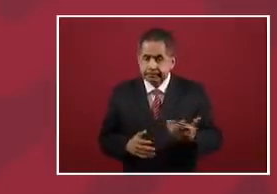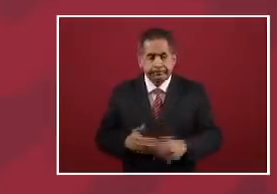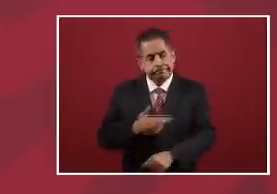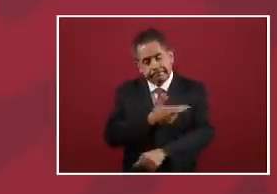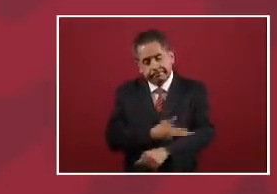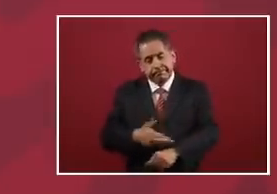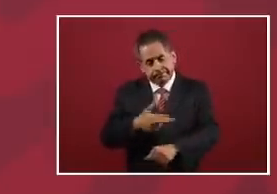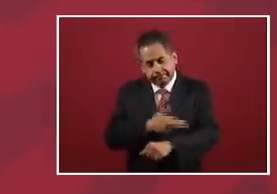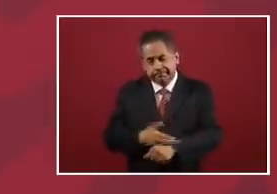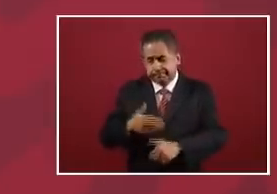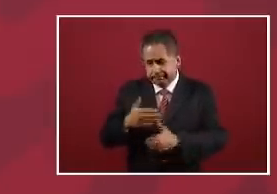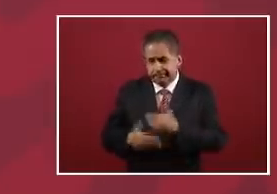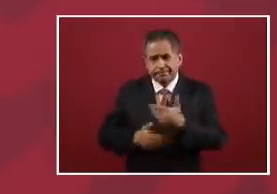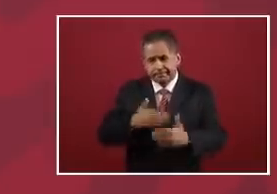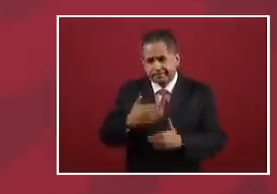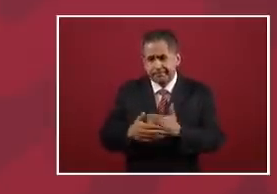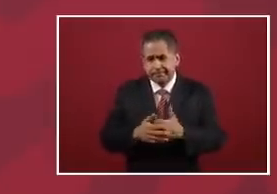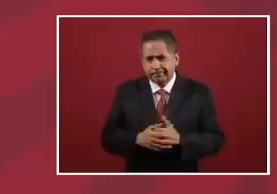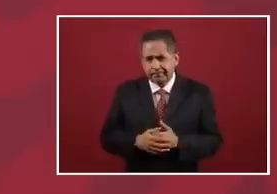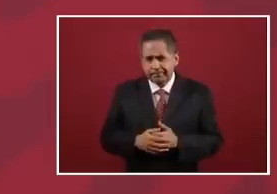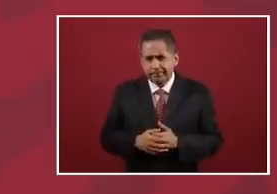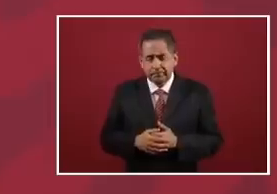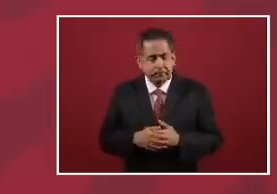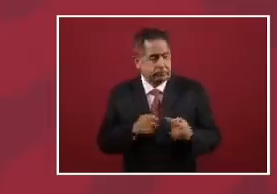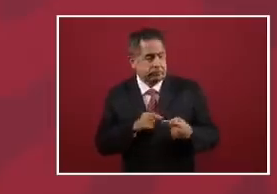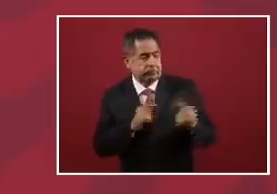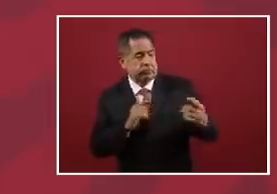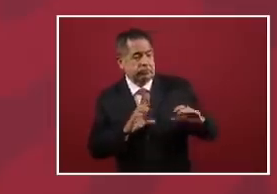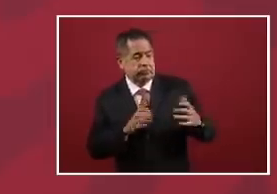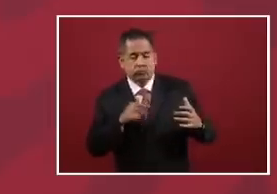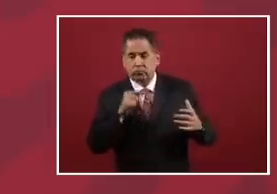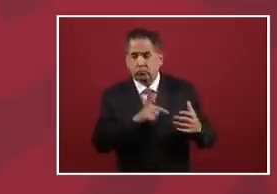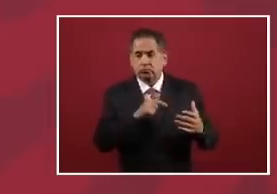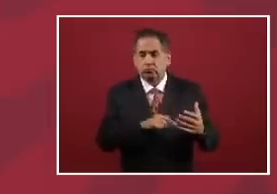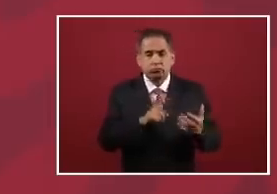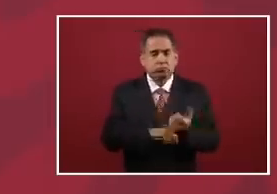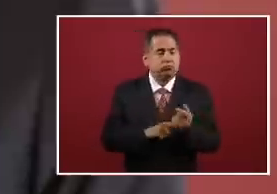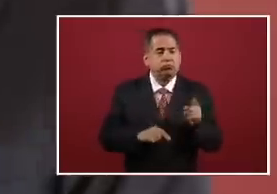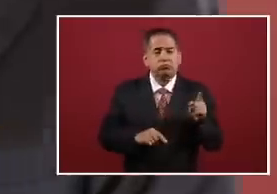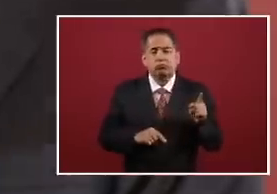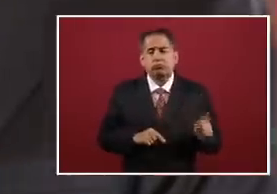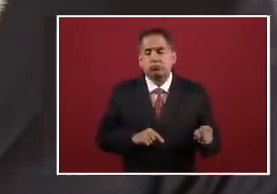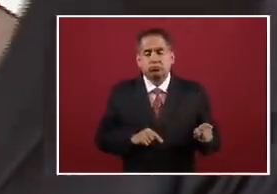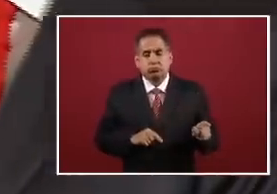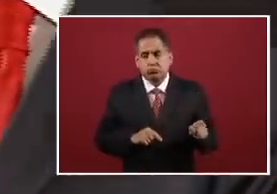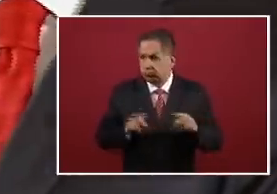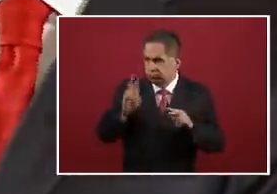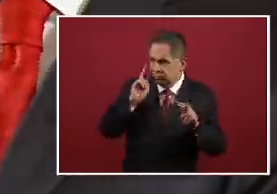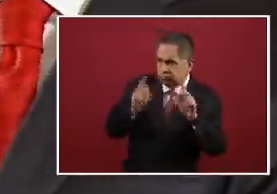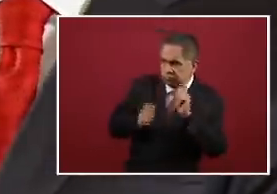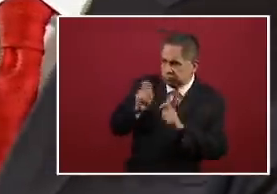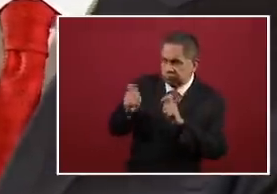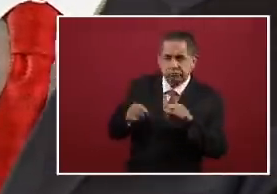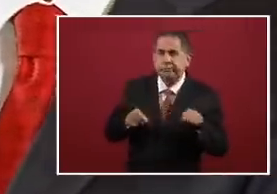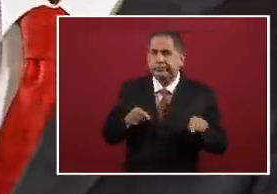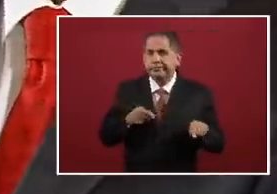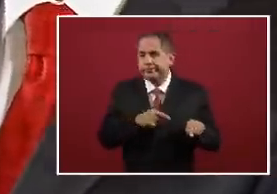Ahora hasta nuestros adversarios están al tanto